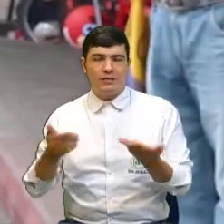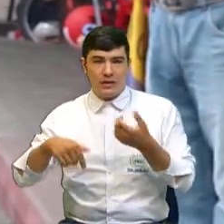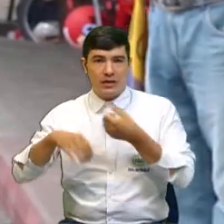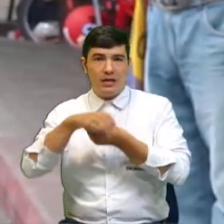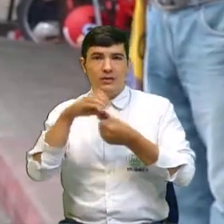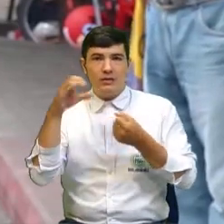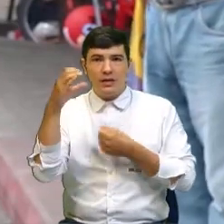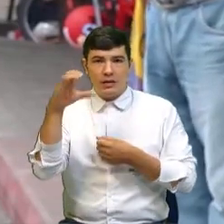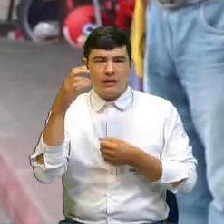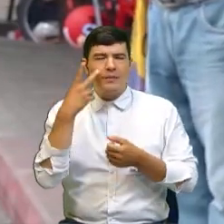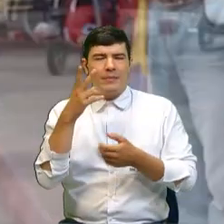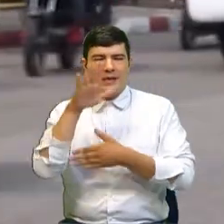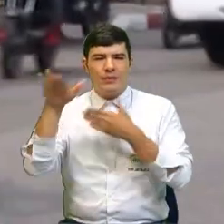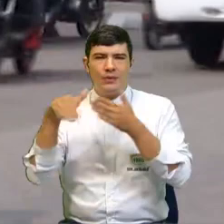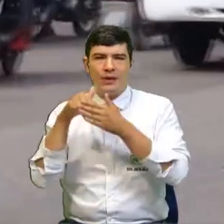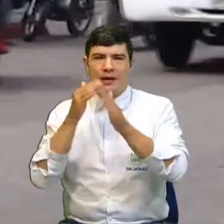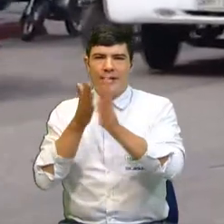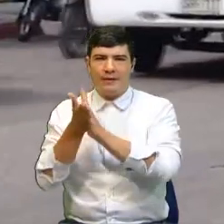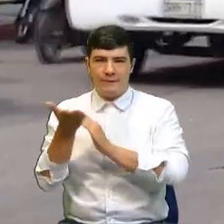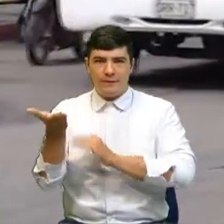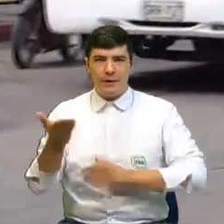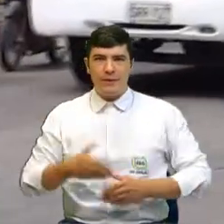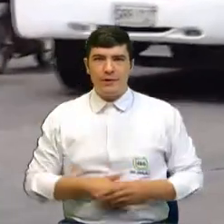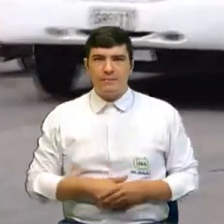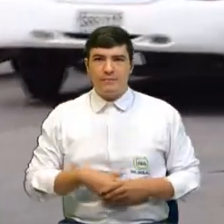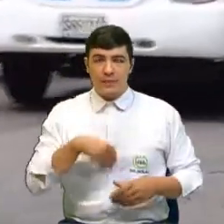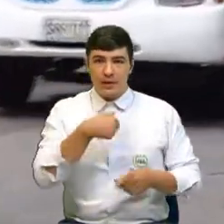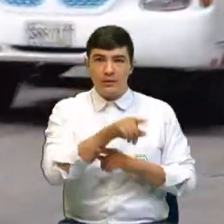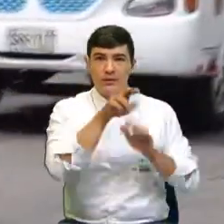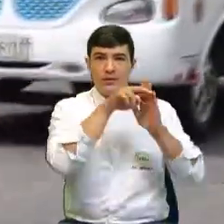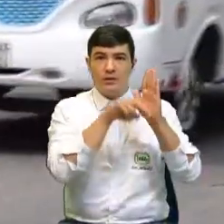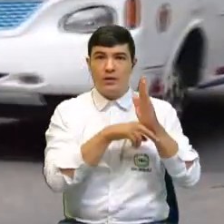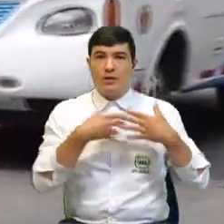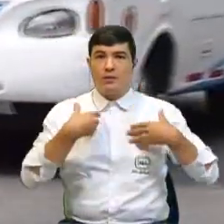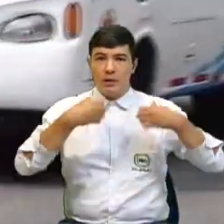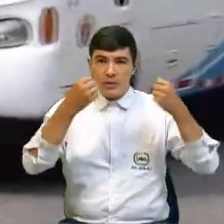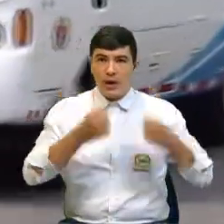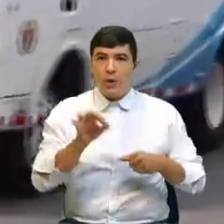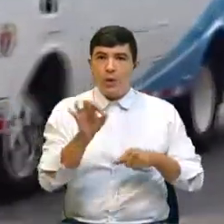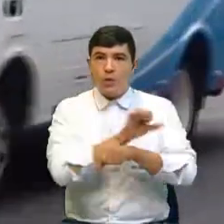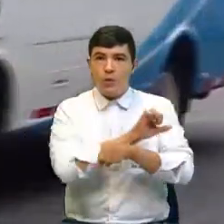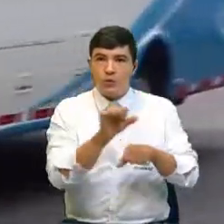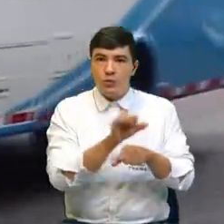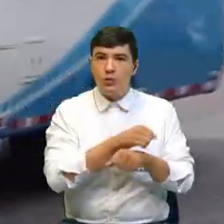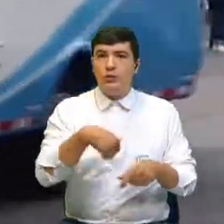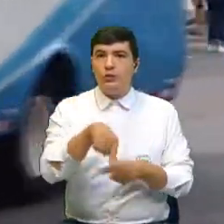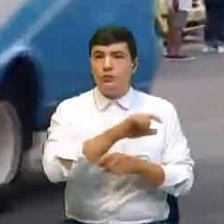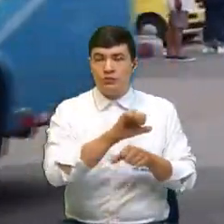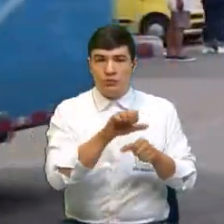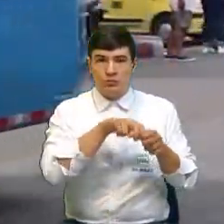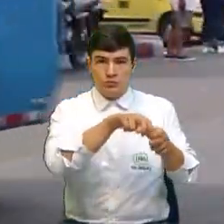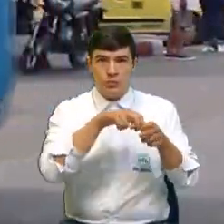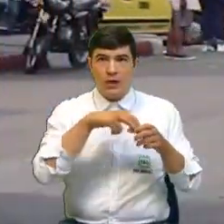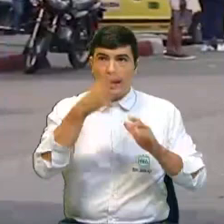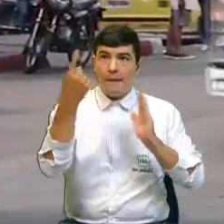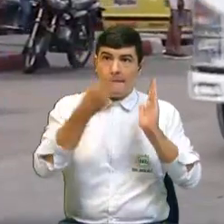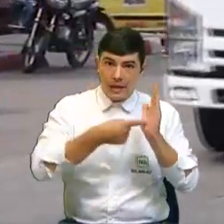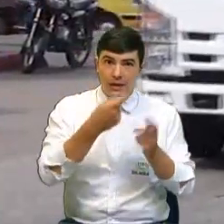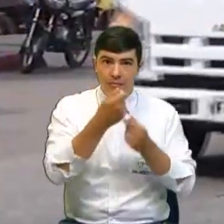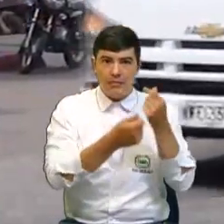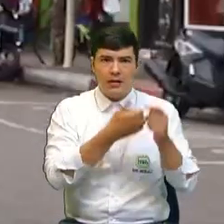veamos este siguiente informe esa medida que tenían los propietarios y conductores de vehículos detener el transporte a mil pesos